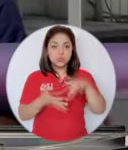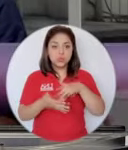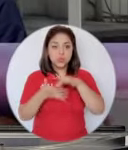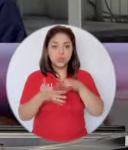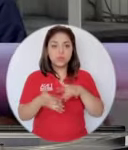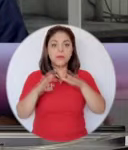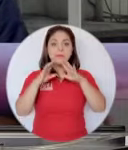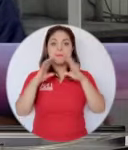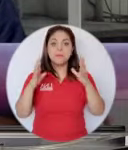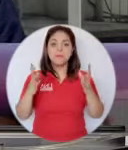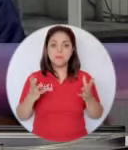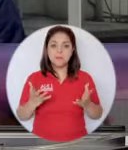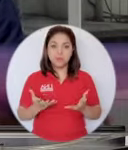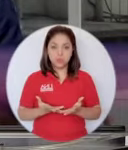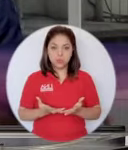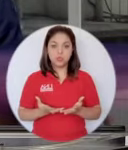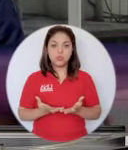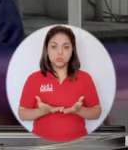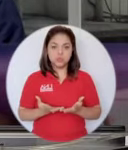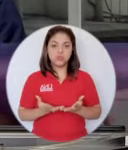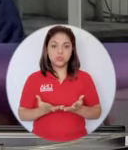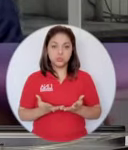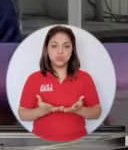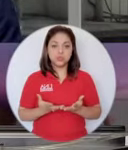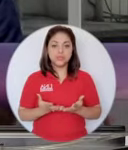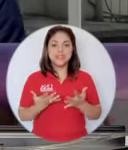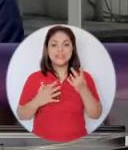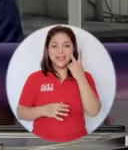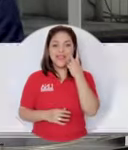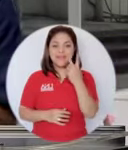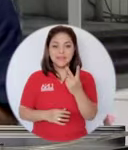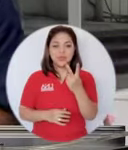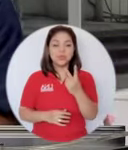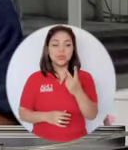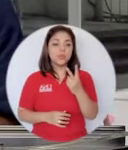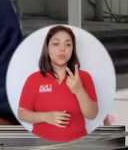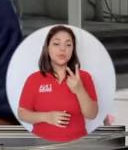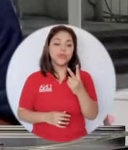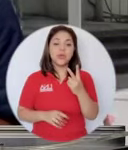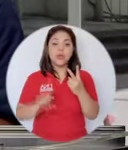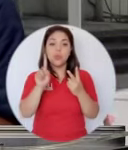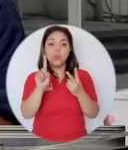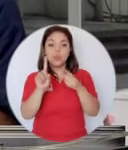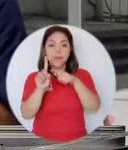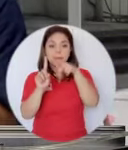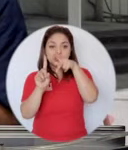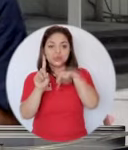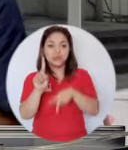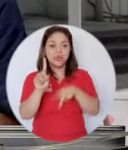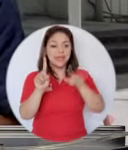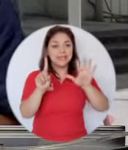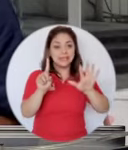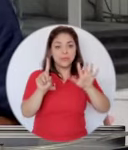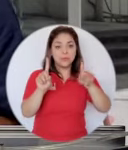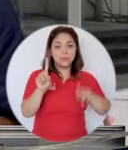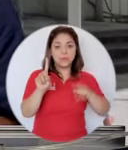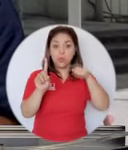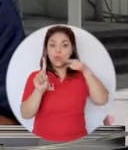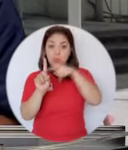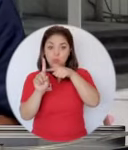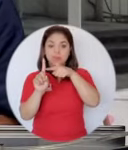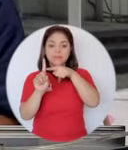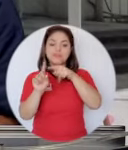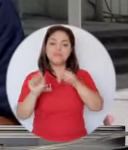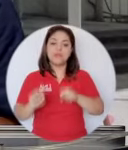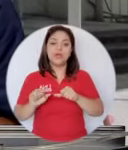mundial, se ha visto, lo que les estaba hablando, más o menos 1 de cada 5, 1 de cada 6 personas podría presentar estos